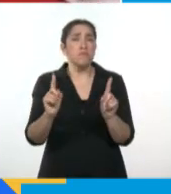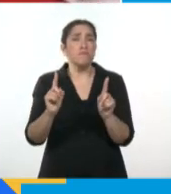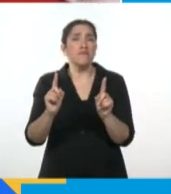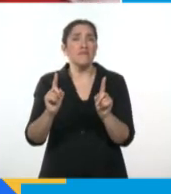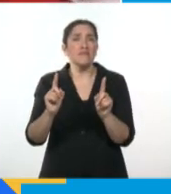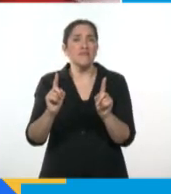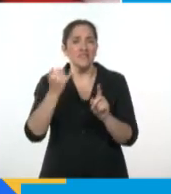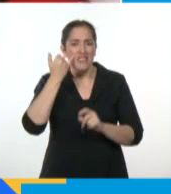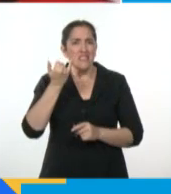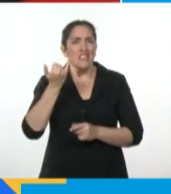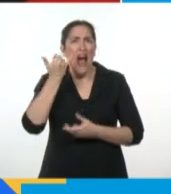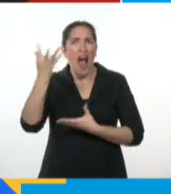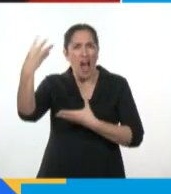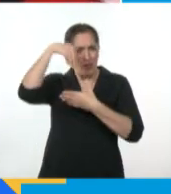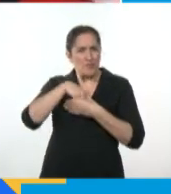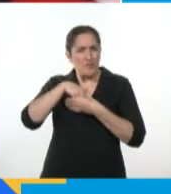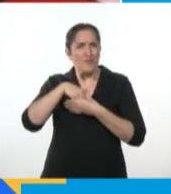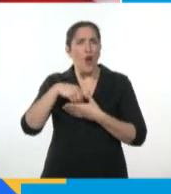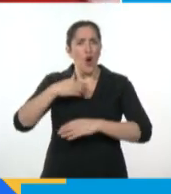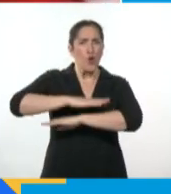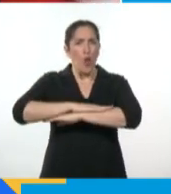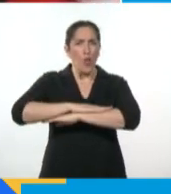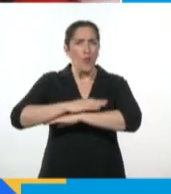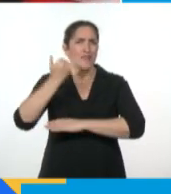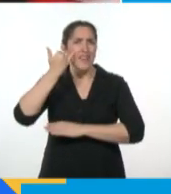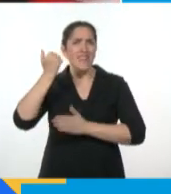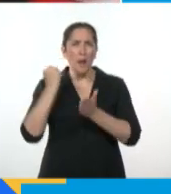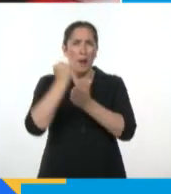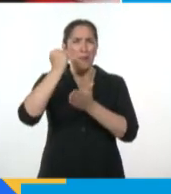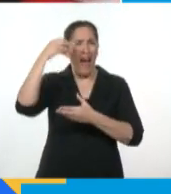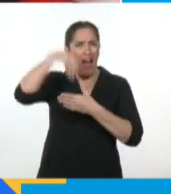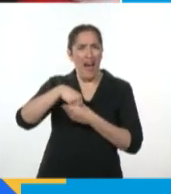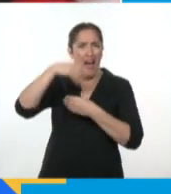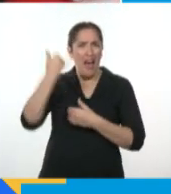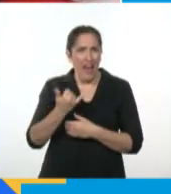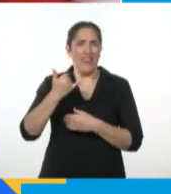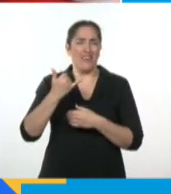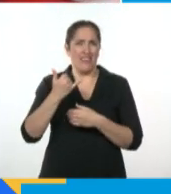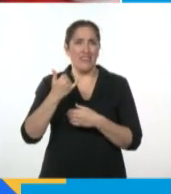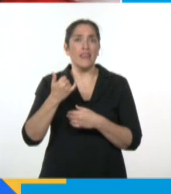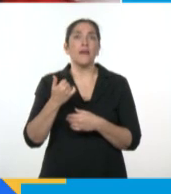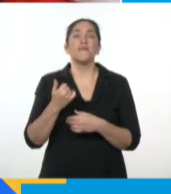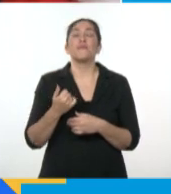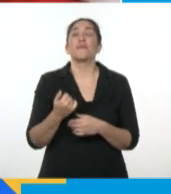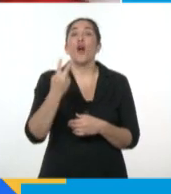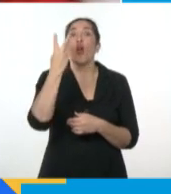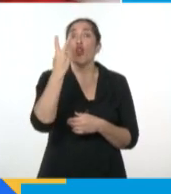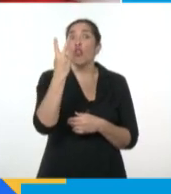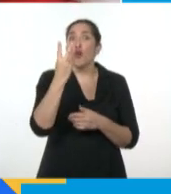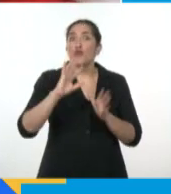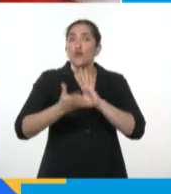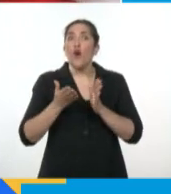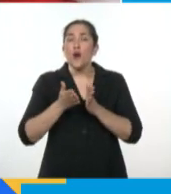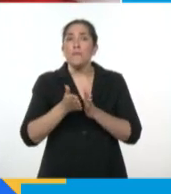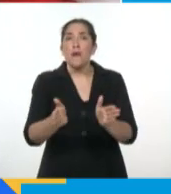nuestras conductas, que es telúrica, tiene dos poleas de transmisión fundamental.